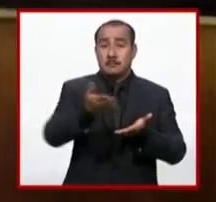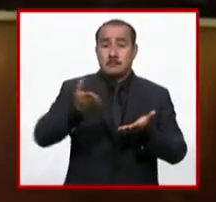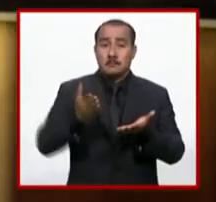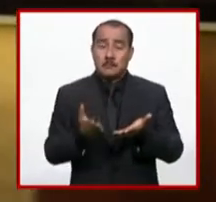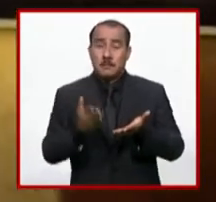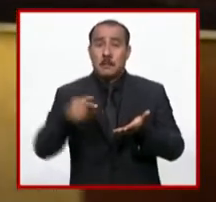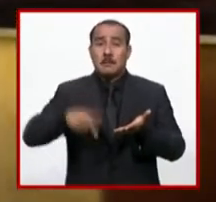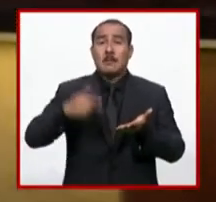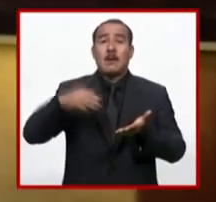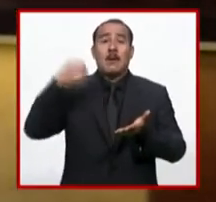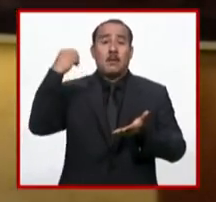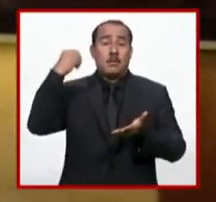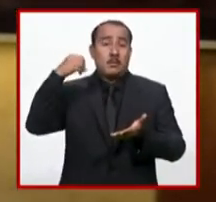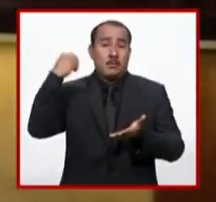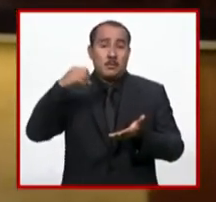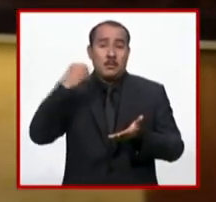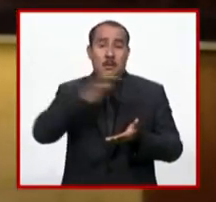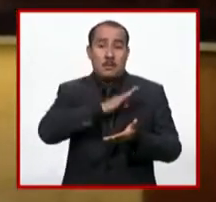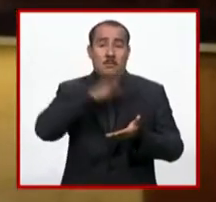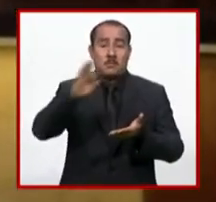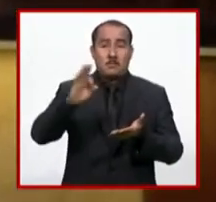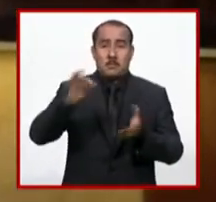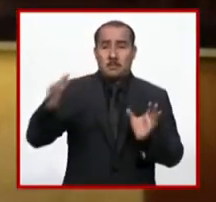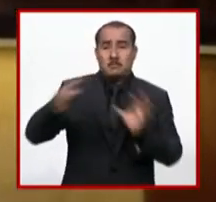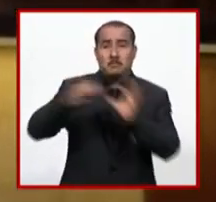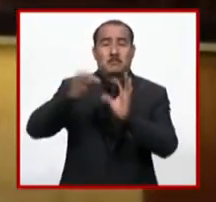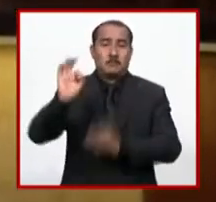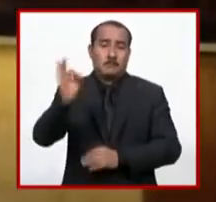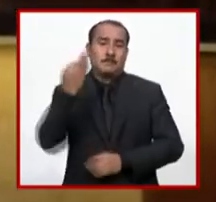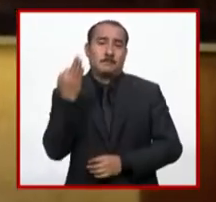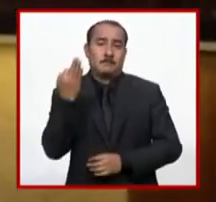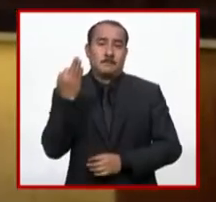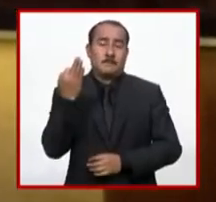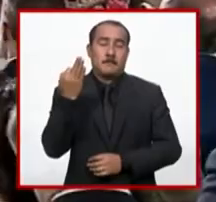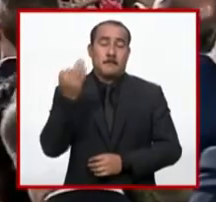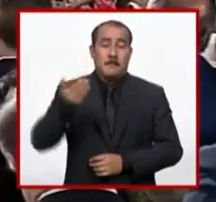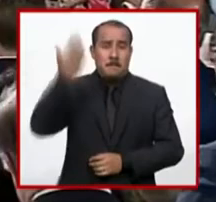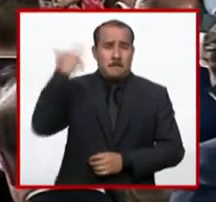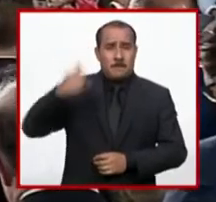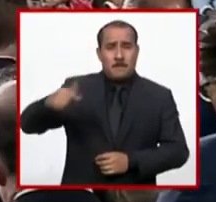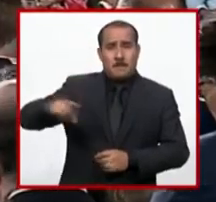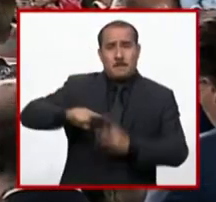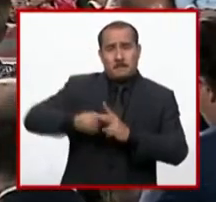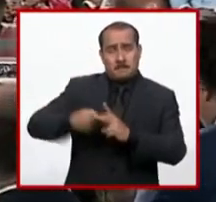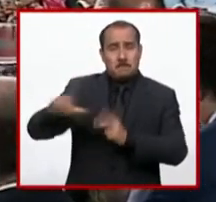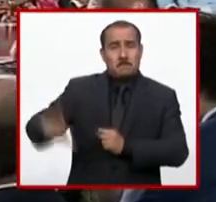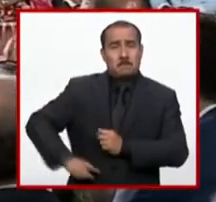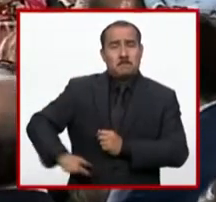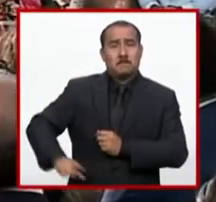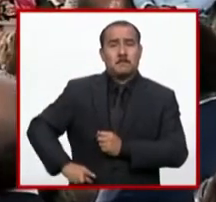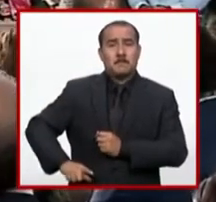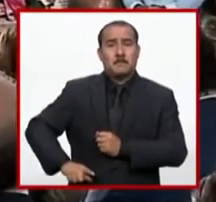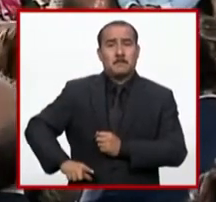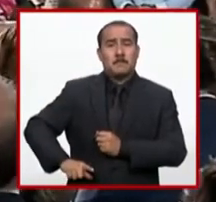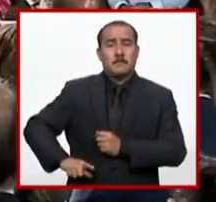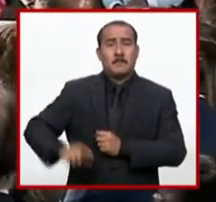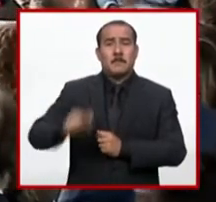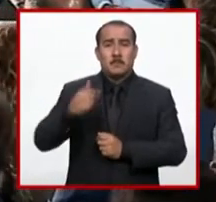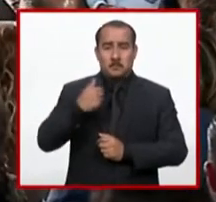del Estado pueda federalizarse. Desde el inicio de mi administración,